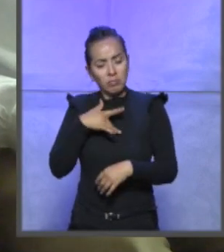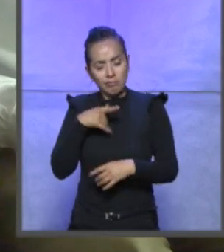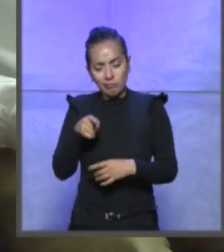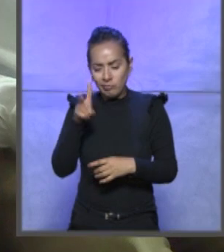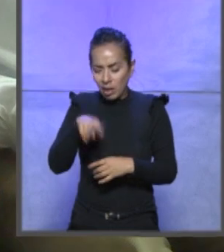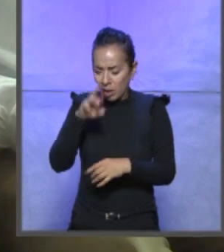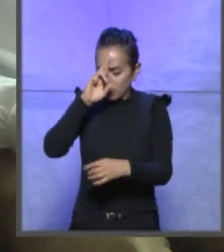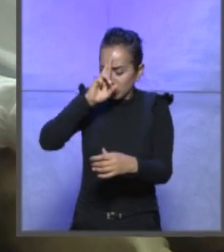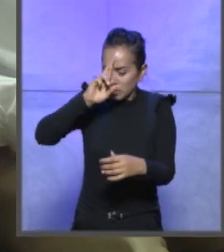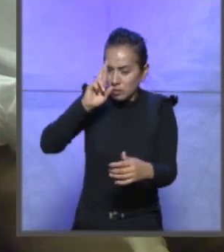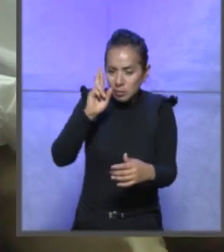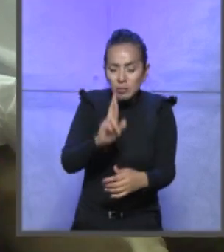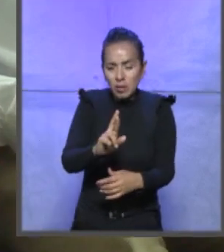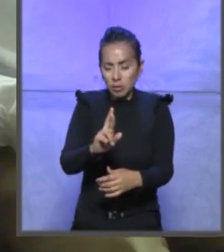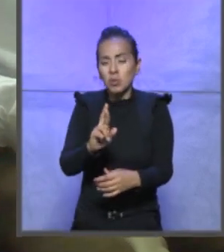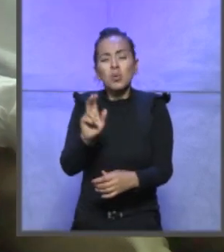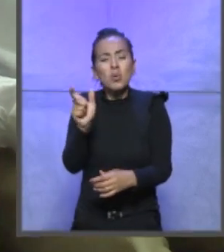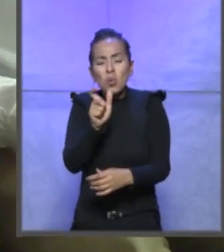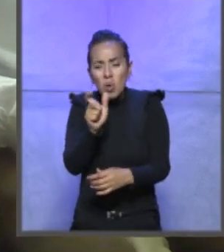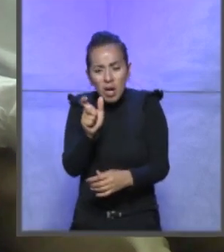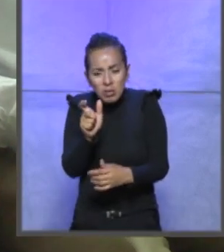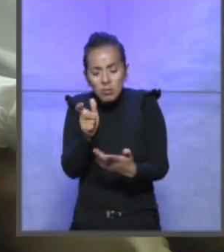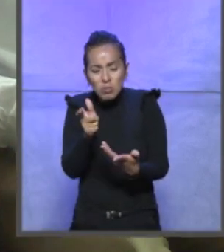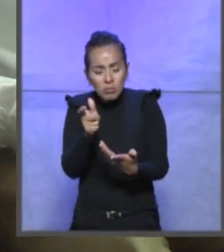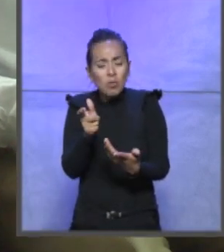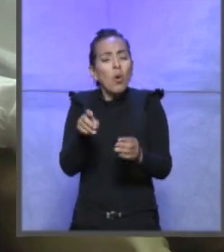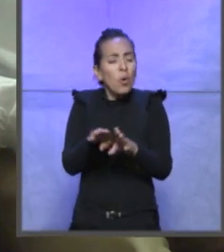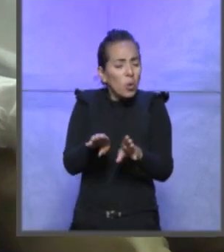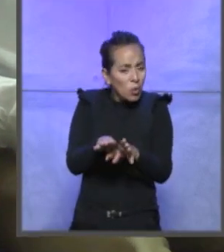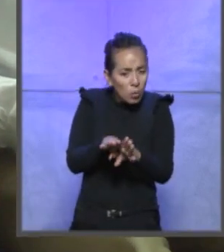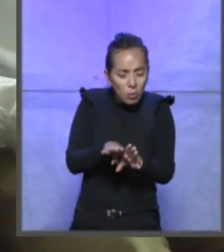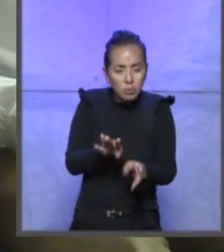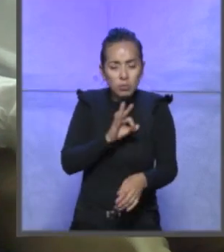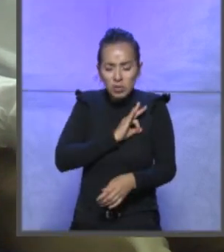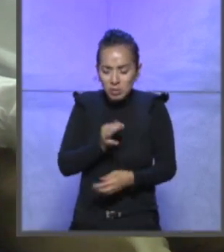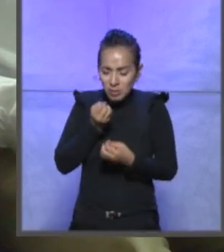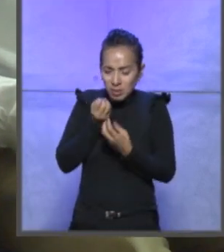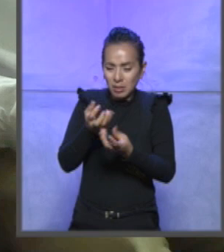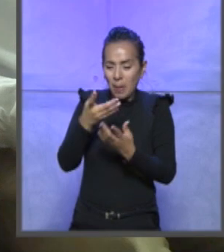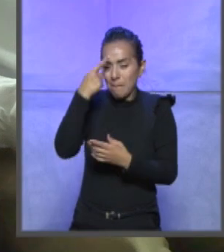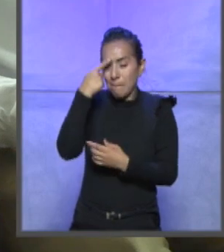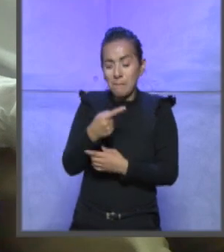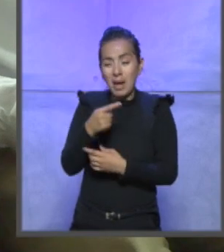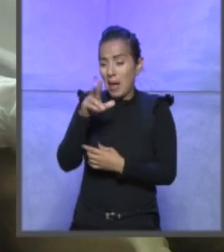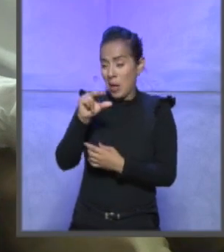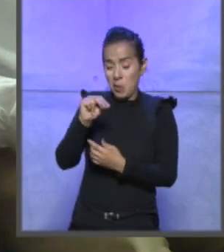un mundo consciente en el cual podemos saber cuándo actuar o en qué manera expresarnos para